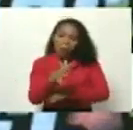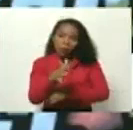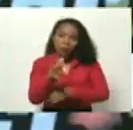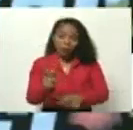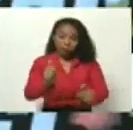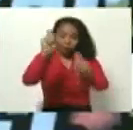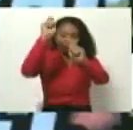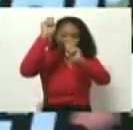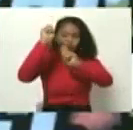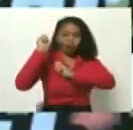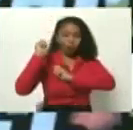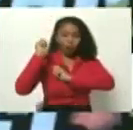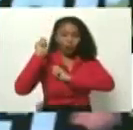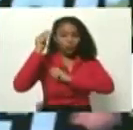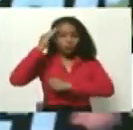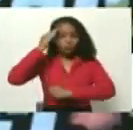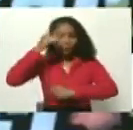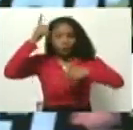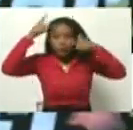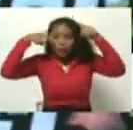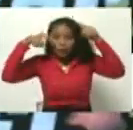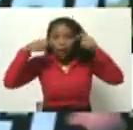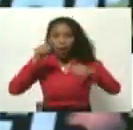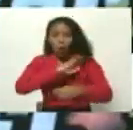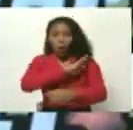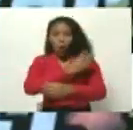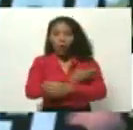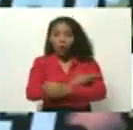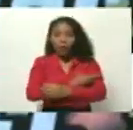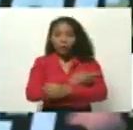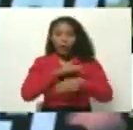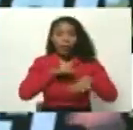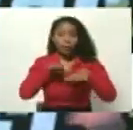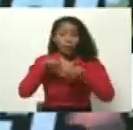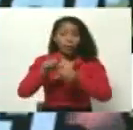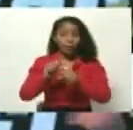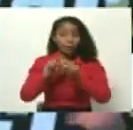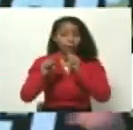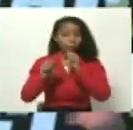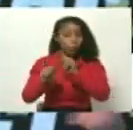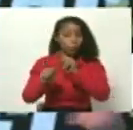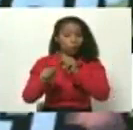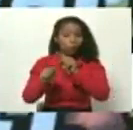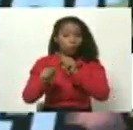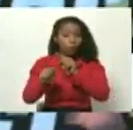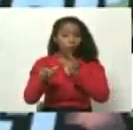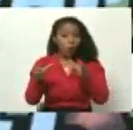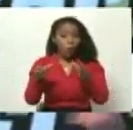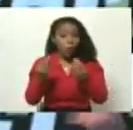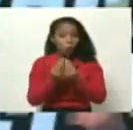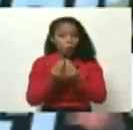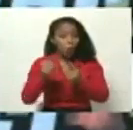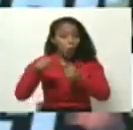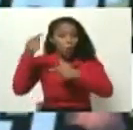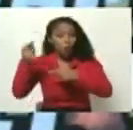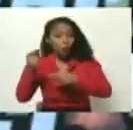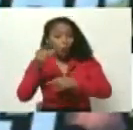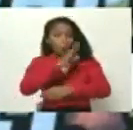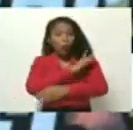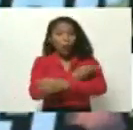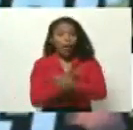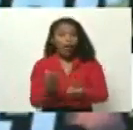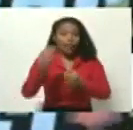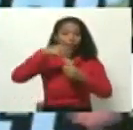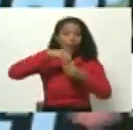comandante Hugo Chávez, los poderes fácticos, el imperialismo, conjuntamente con los poderes internos